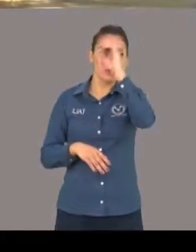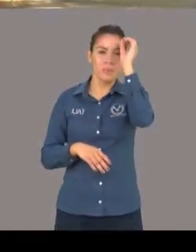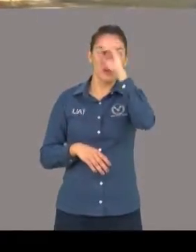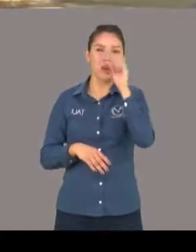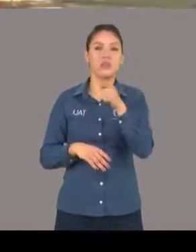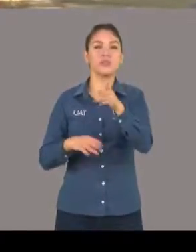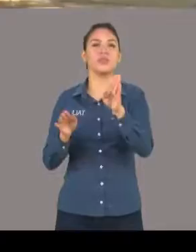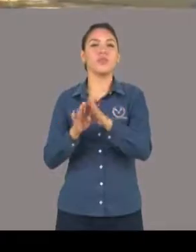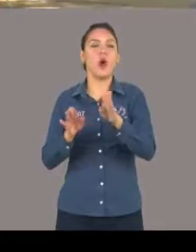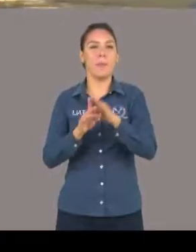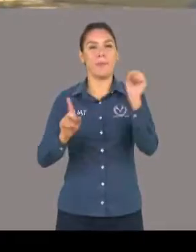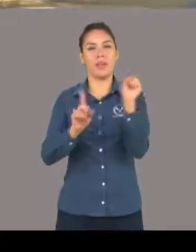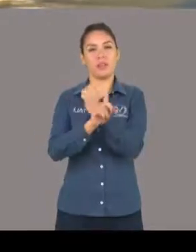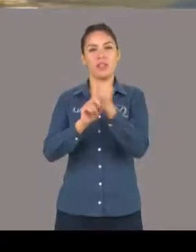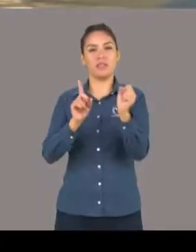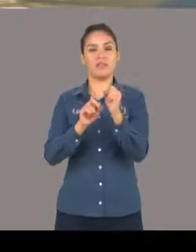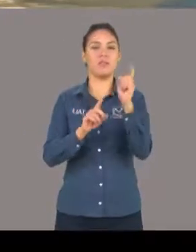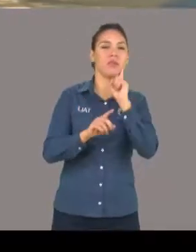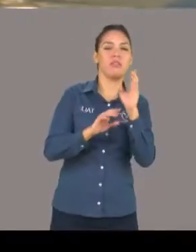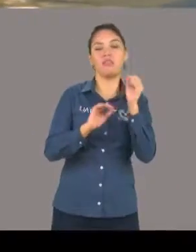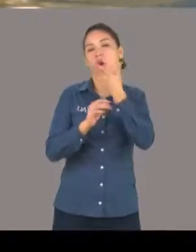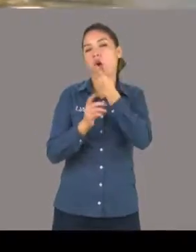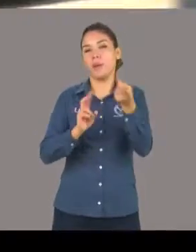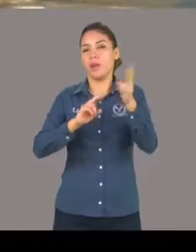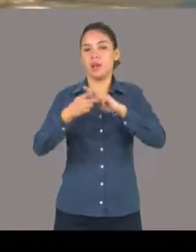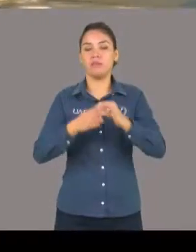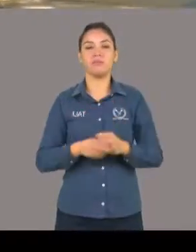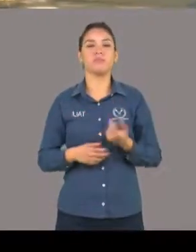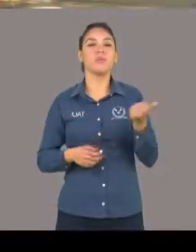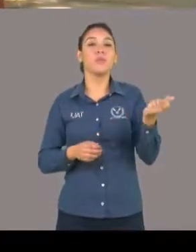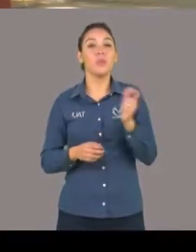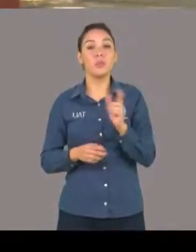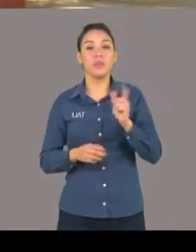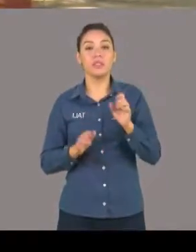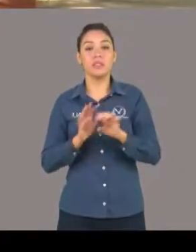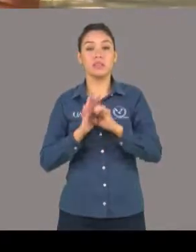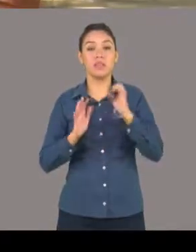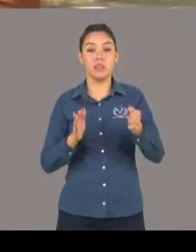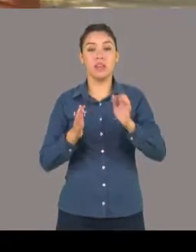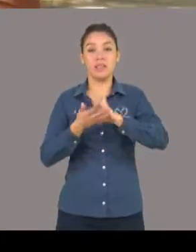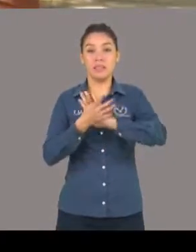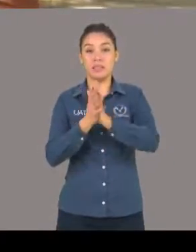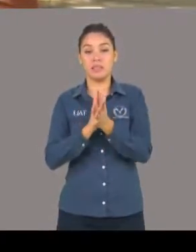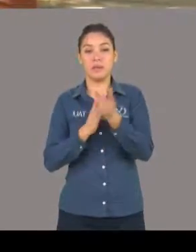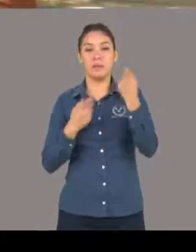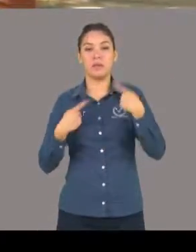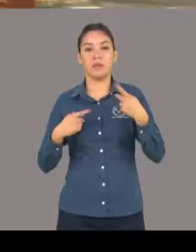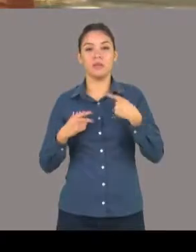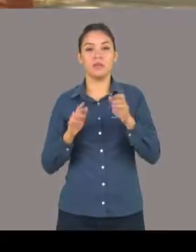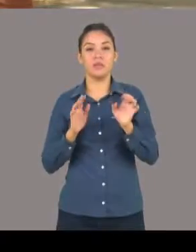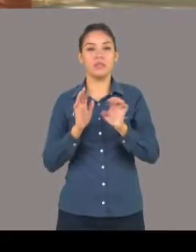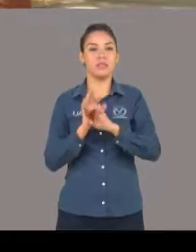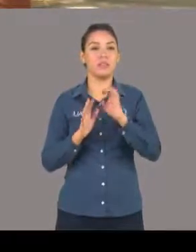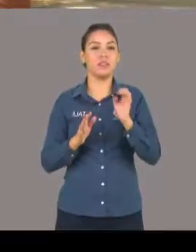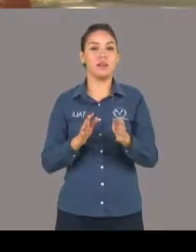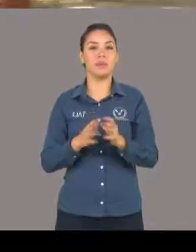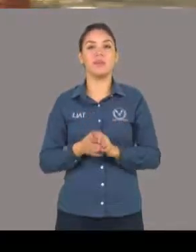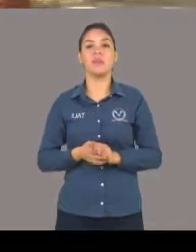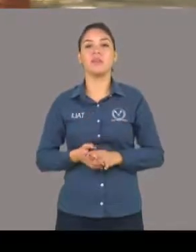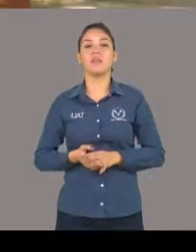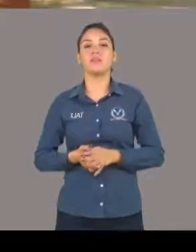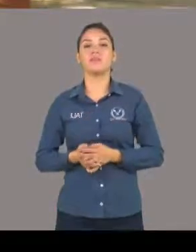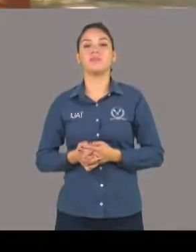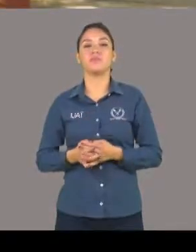crees tú que pueden ser considerados violencia de género? Cuando discriminas a la persona. Por ejemplo, en este